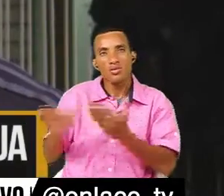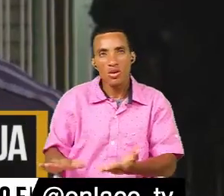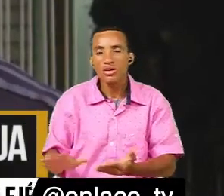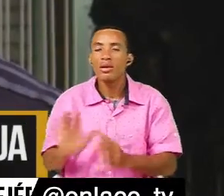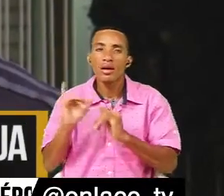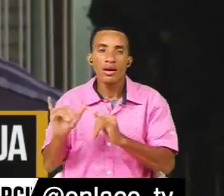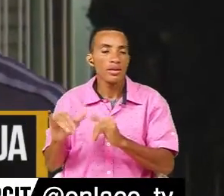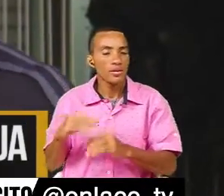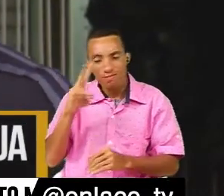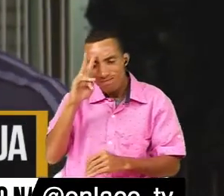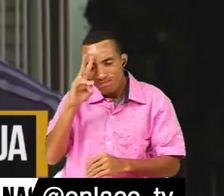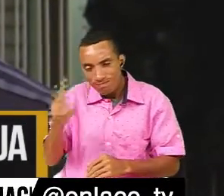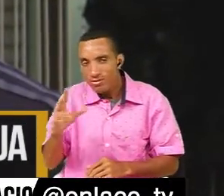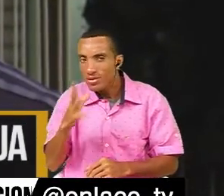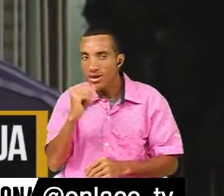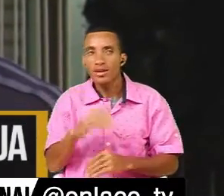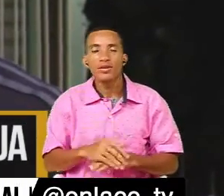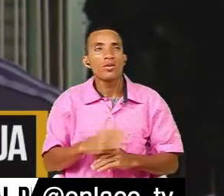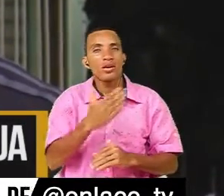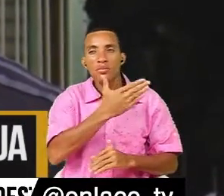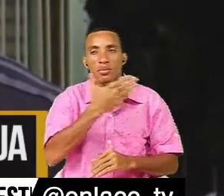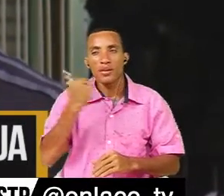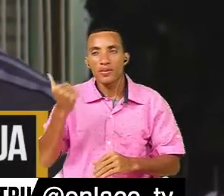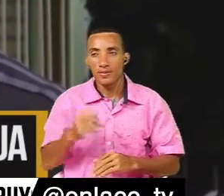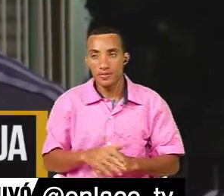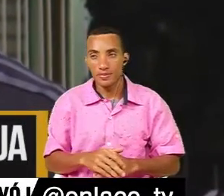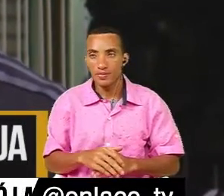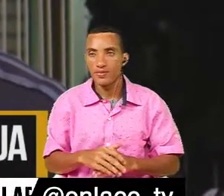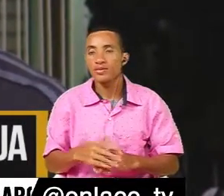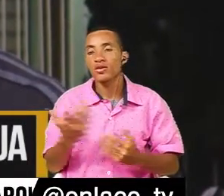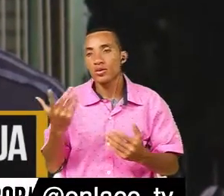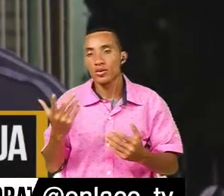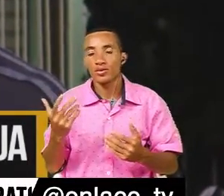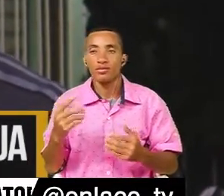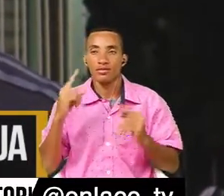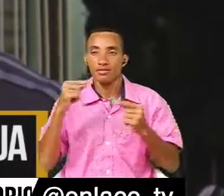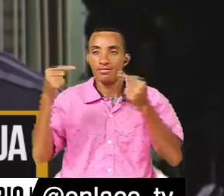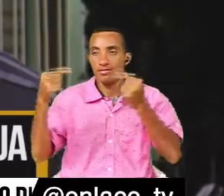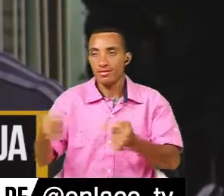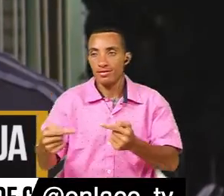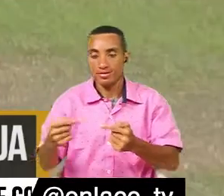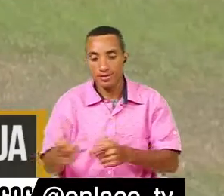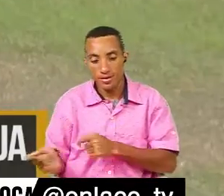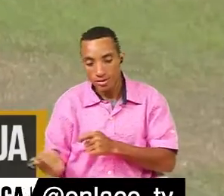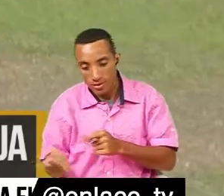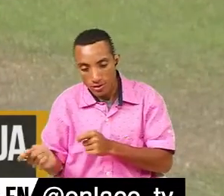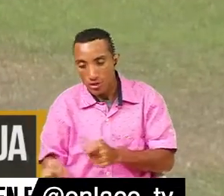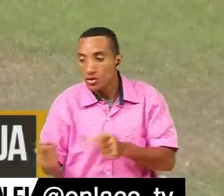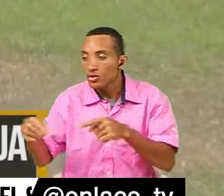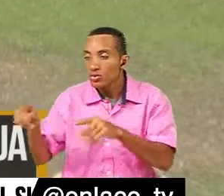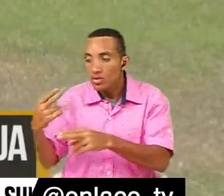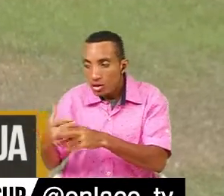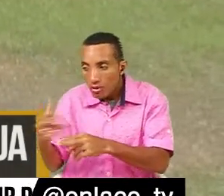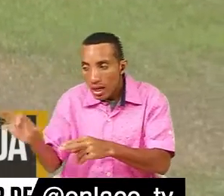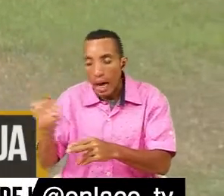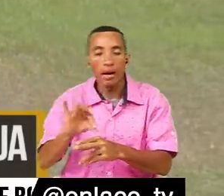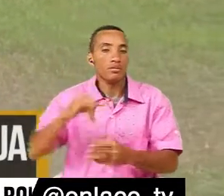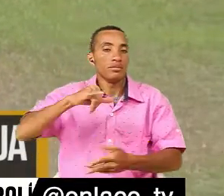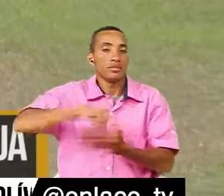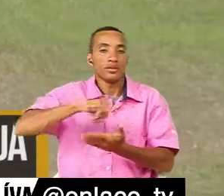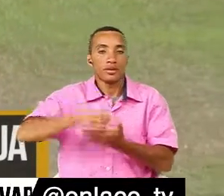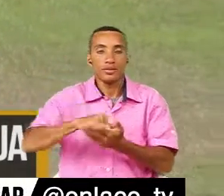oportunidad de homenajearlo de la mejor manera para poderlo homenajear, que es un torneo de golf con su propio nombre. Las inscripciones para los interesados